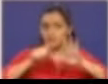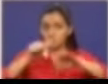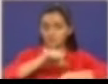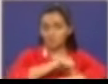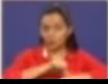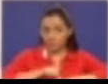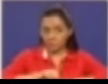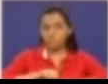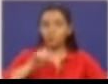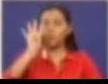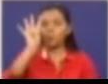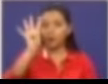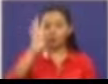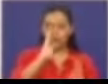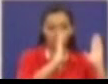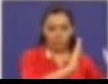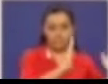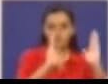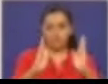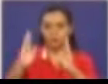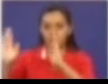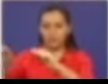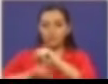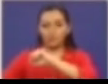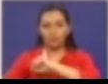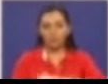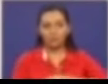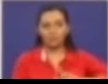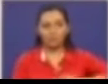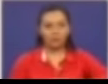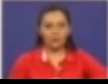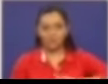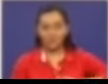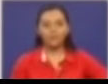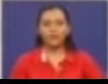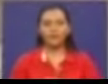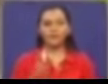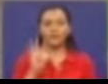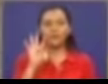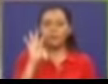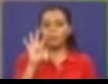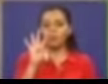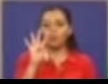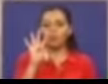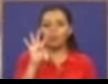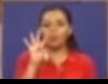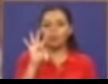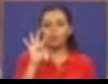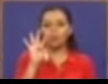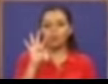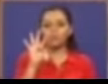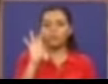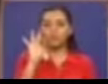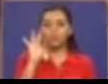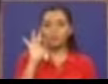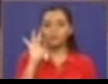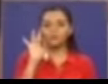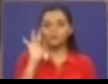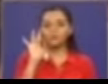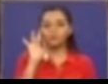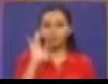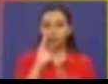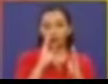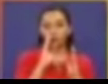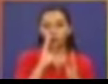en planificación familiar. Sé que hay los TAPS, los técnicos de atención primaria de salud, que educan en planificación